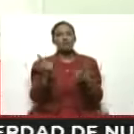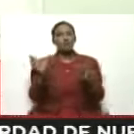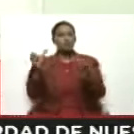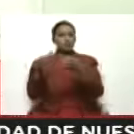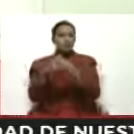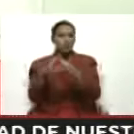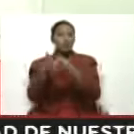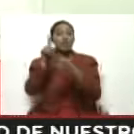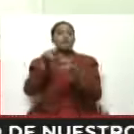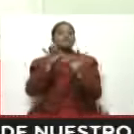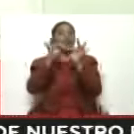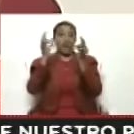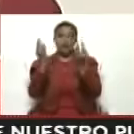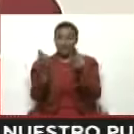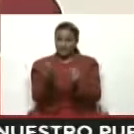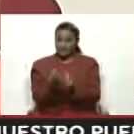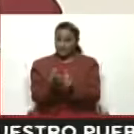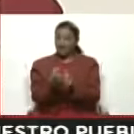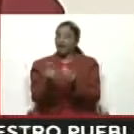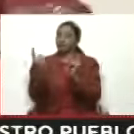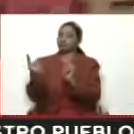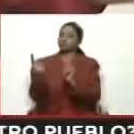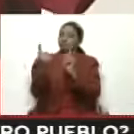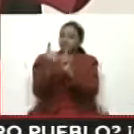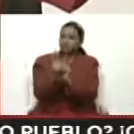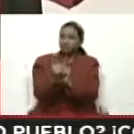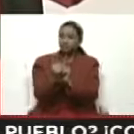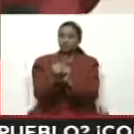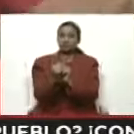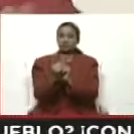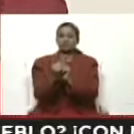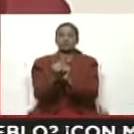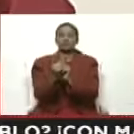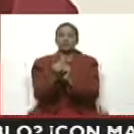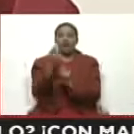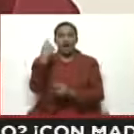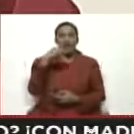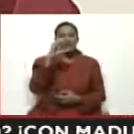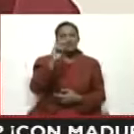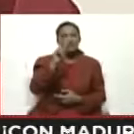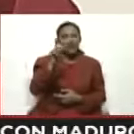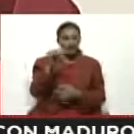de la familia. Tú lo ves en la CBG ayer,